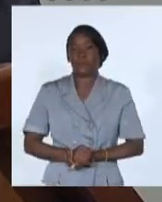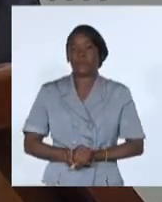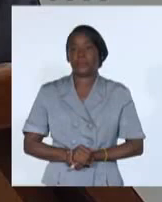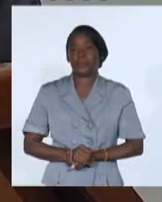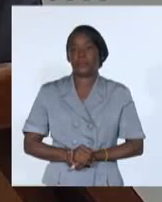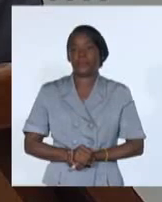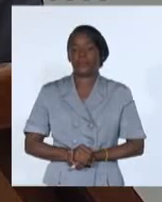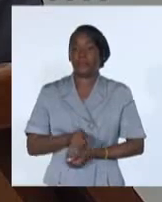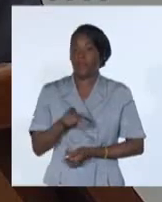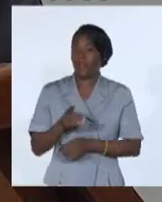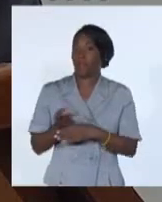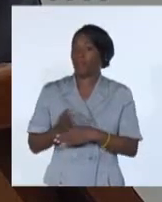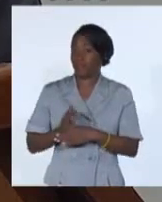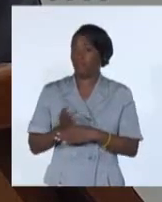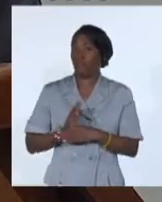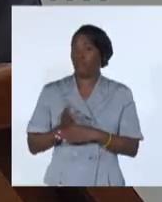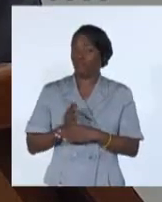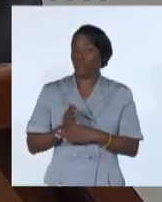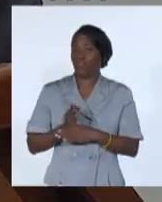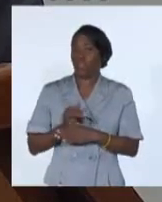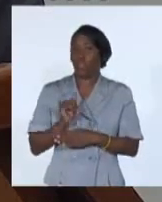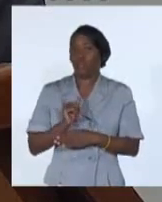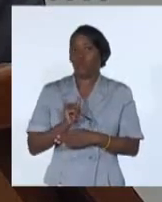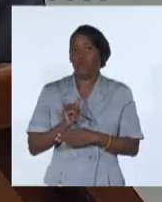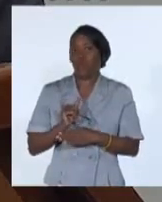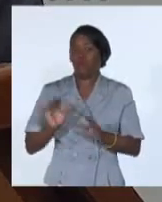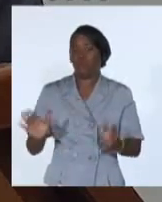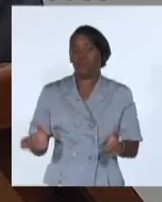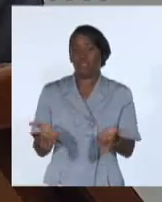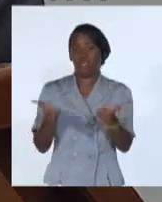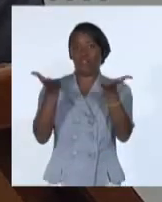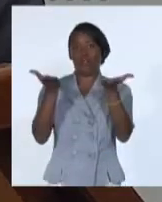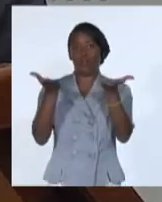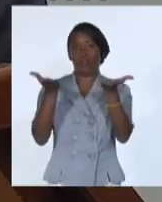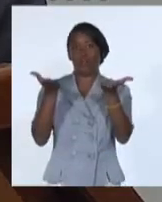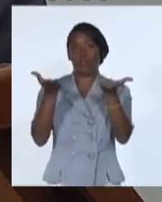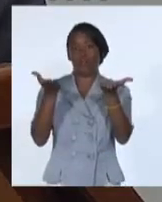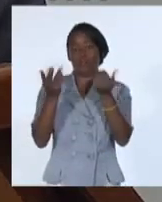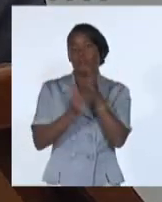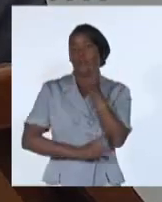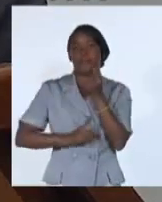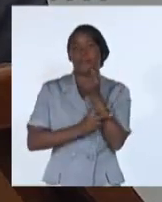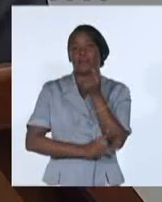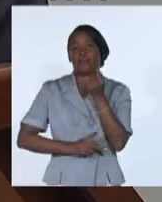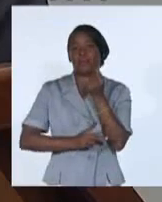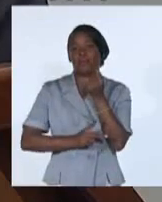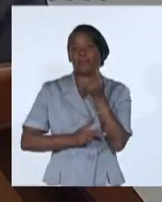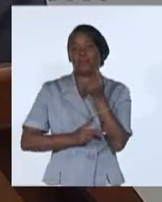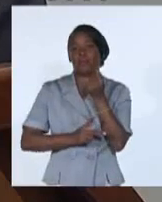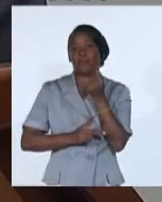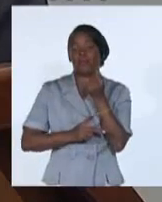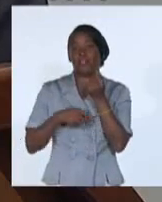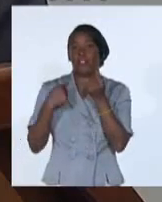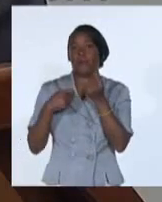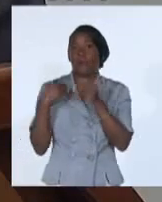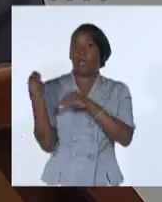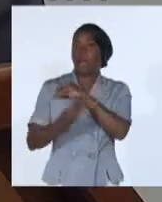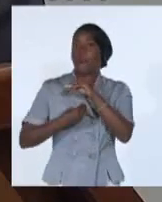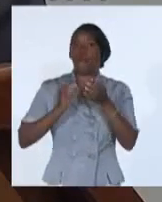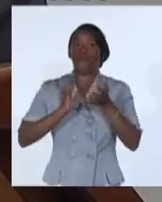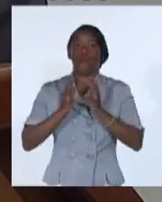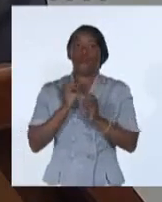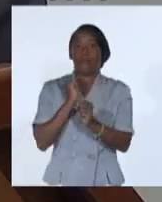Eso incluye aumentar el precio de capital de los bancos de desarrollo multilaterales, cambiar los modelos para dar